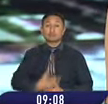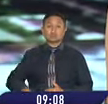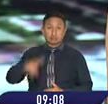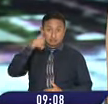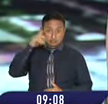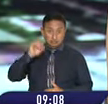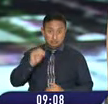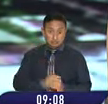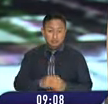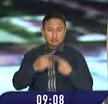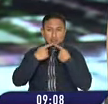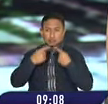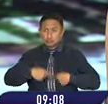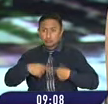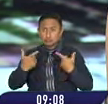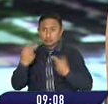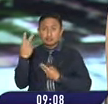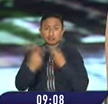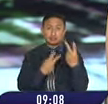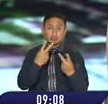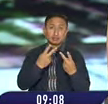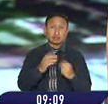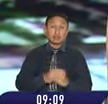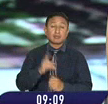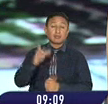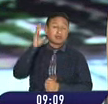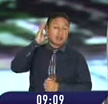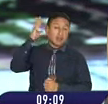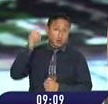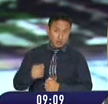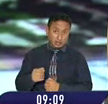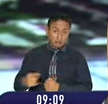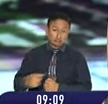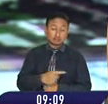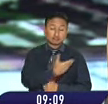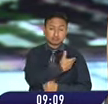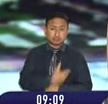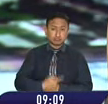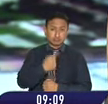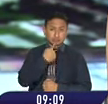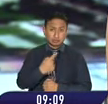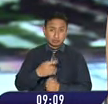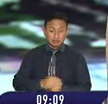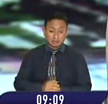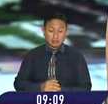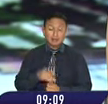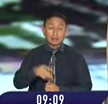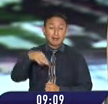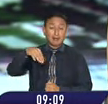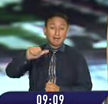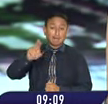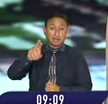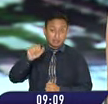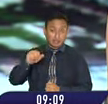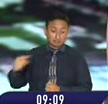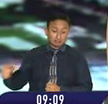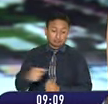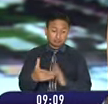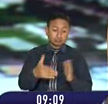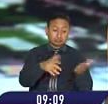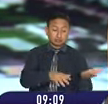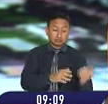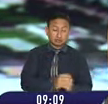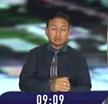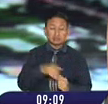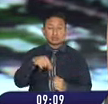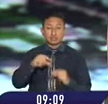Lazo dio varios anuncios en su visita a la ciudad de Cuenca. El primer mandatario se pronunció sobre el femicidio de María Belén Bernal y la situación